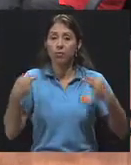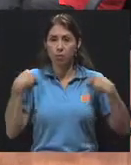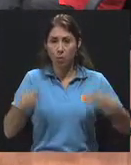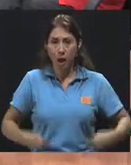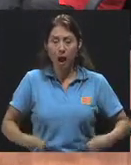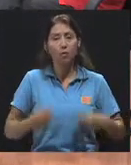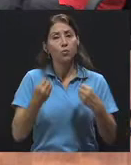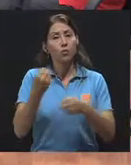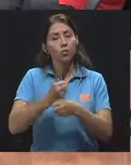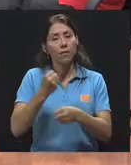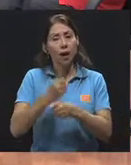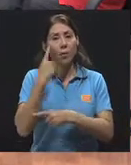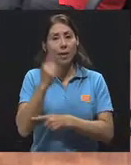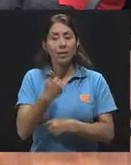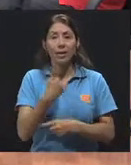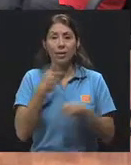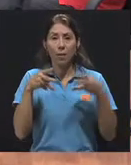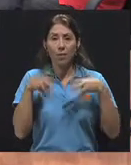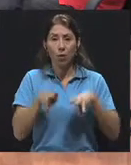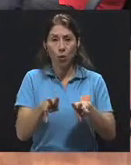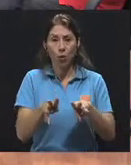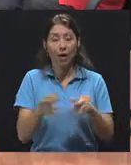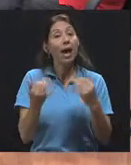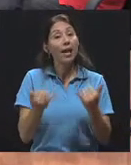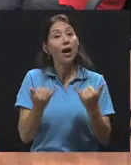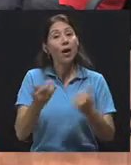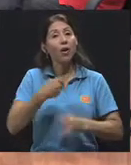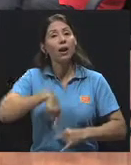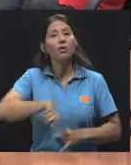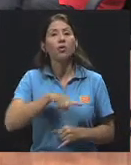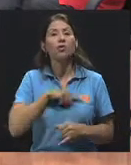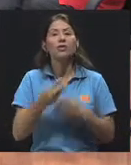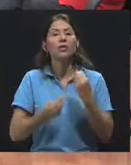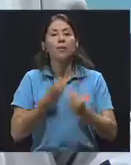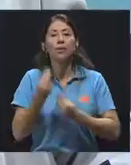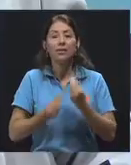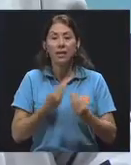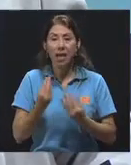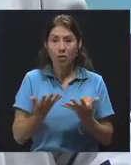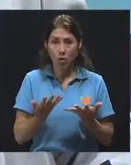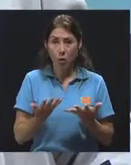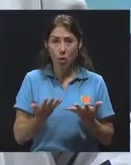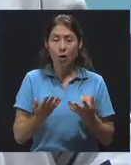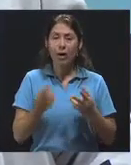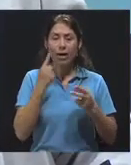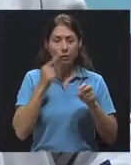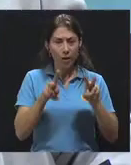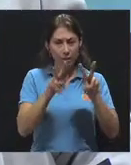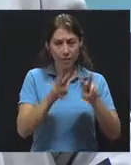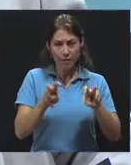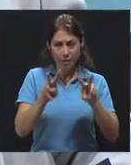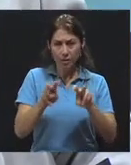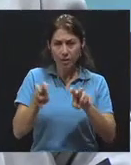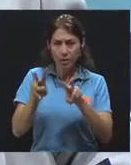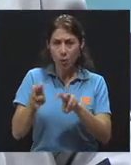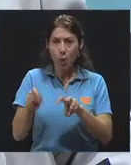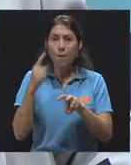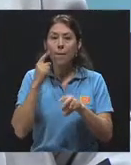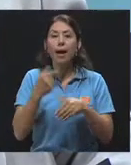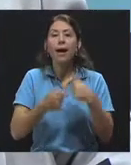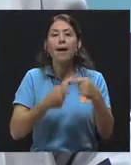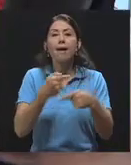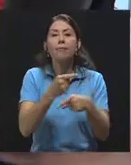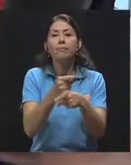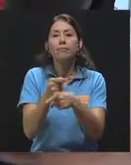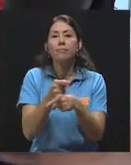capital humano y de trabajo para poder contar con una metodología. Y ahora lo que estamos haciendo es haciendo una revisión para